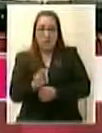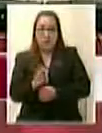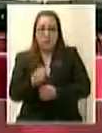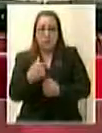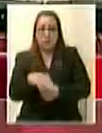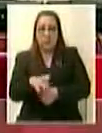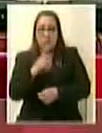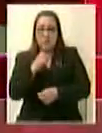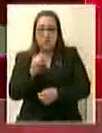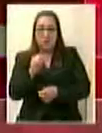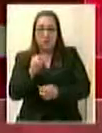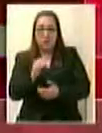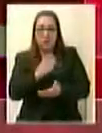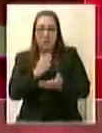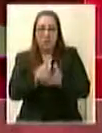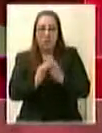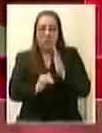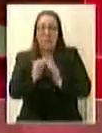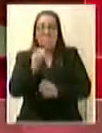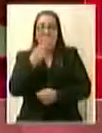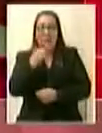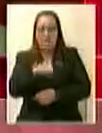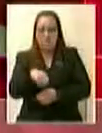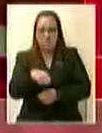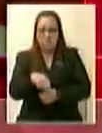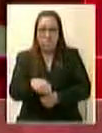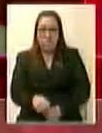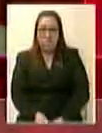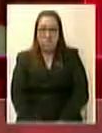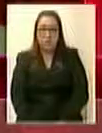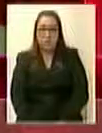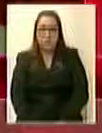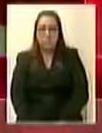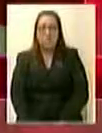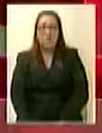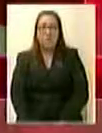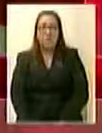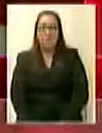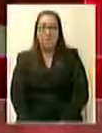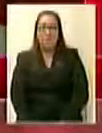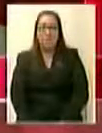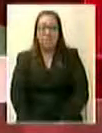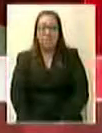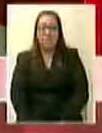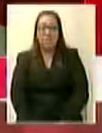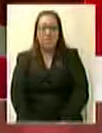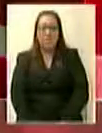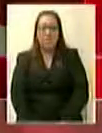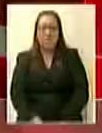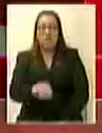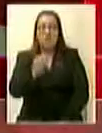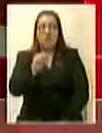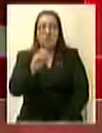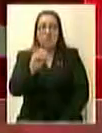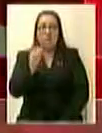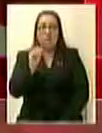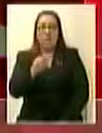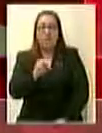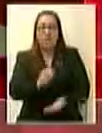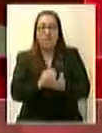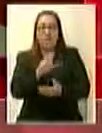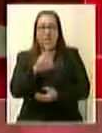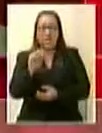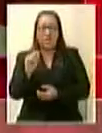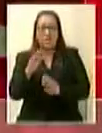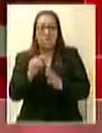ya es un contenido alto en azúcar. En sodio, más de 300 miligramos por cada 100